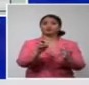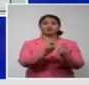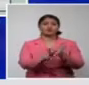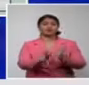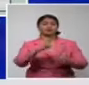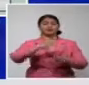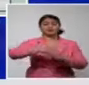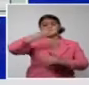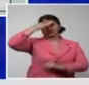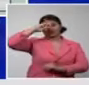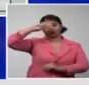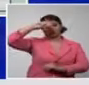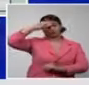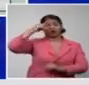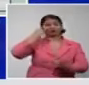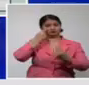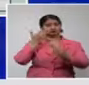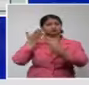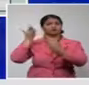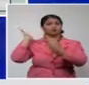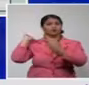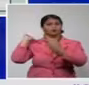como se puede ver en la curva,